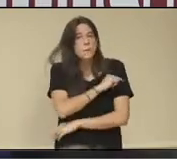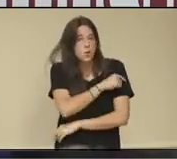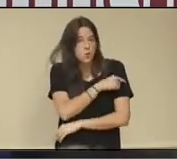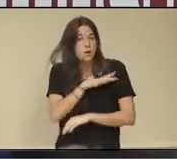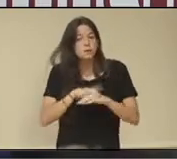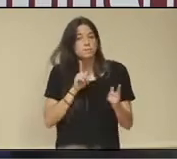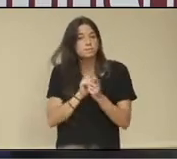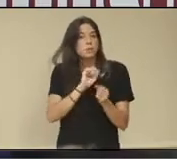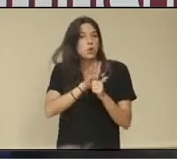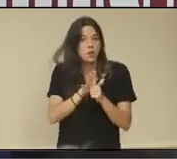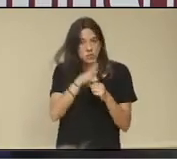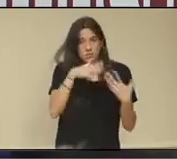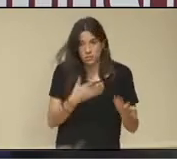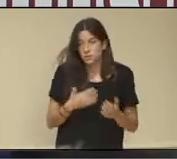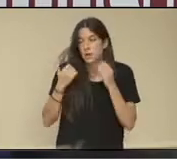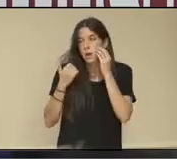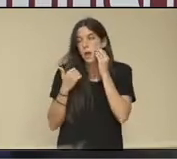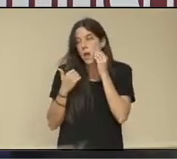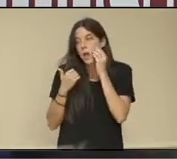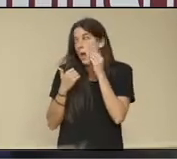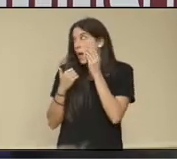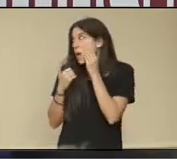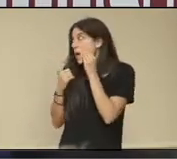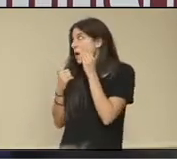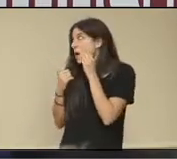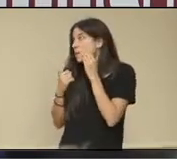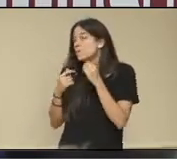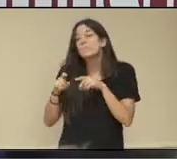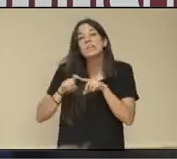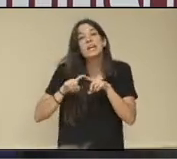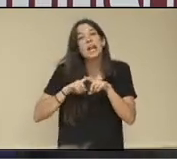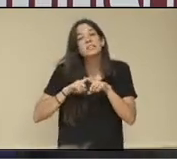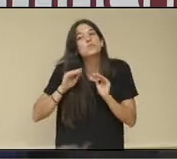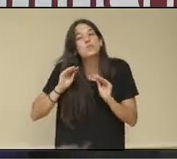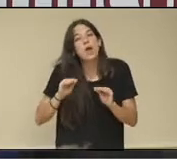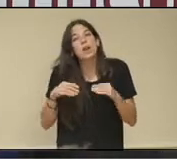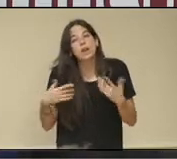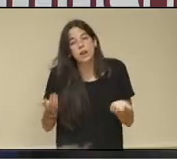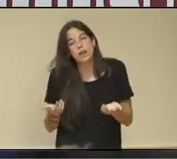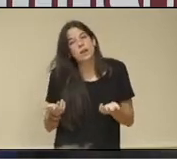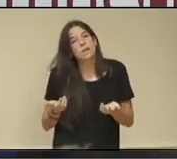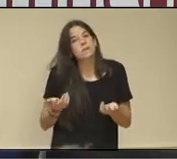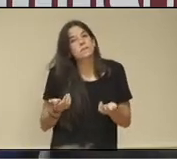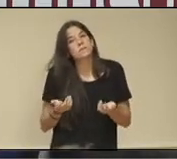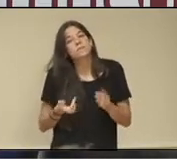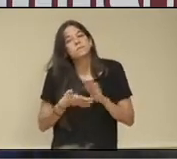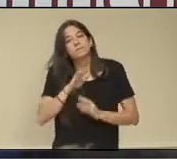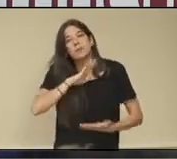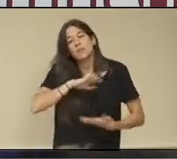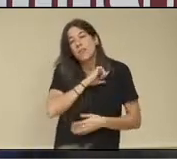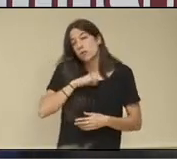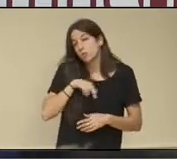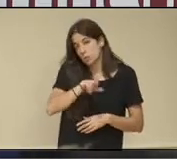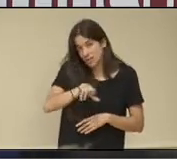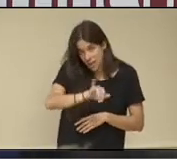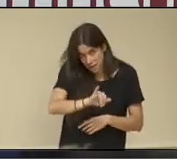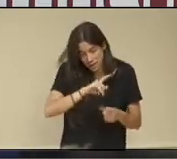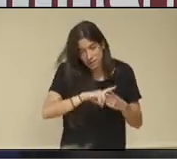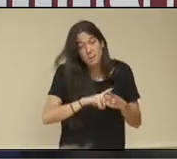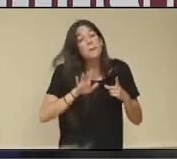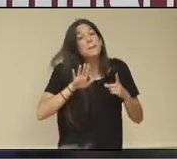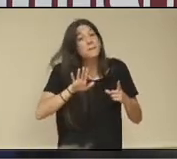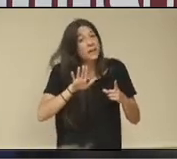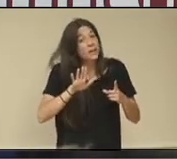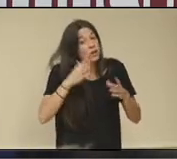coronavirus que se caracteriza porque tiene la capacidad de autorreplicarse, pero